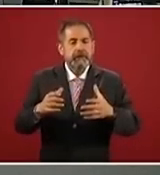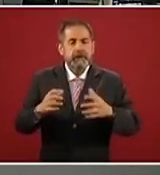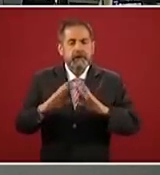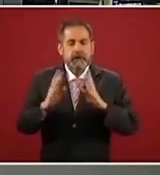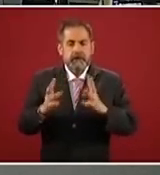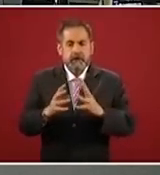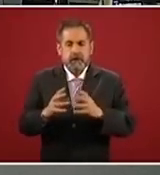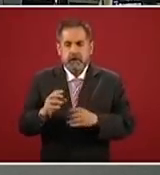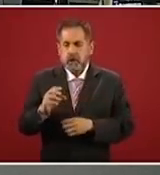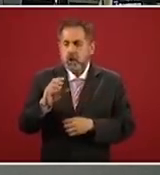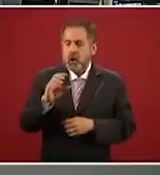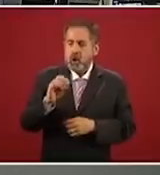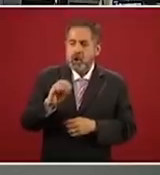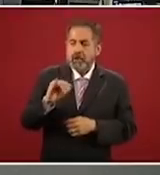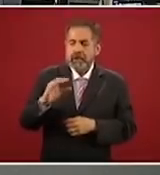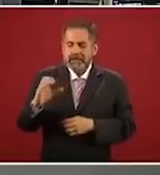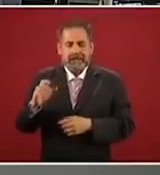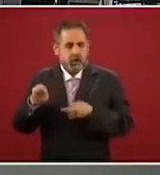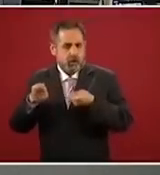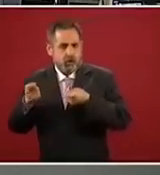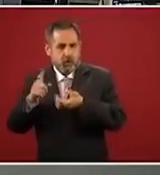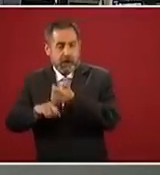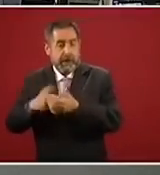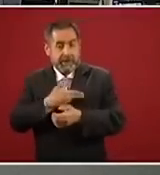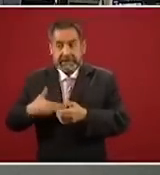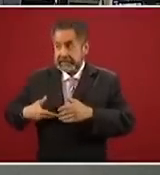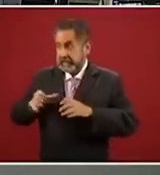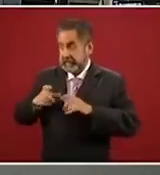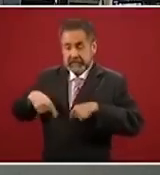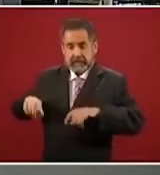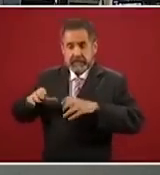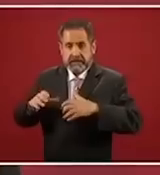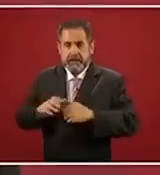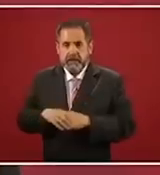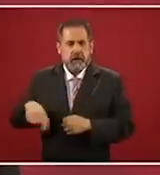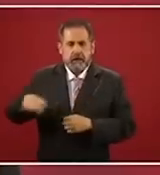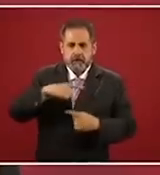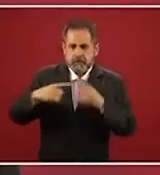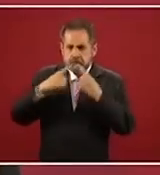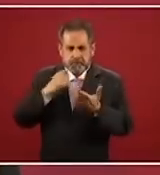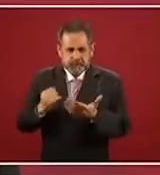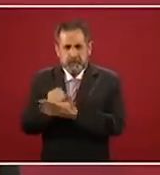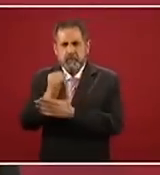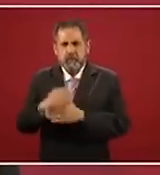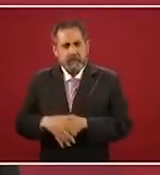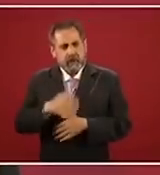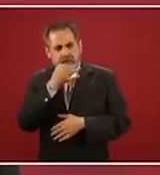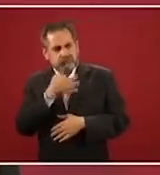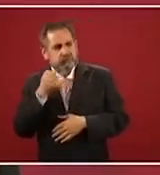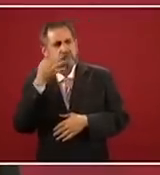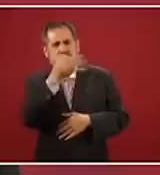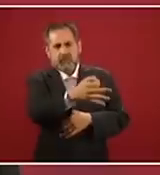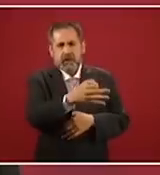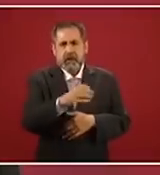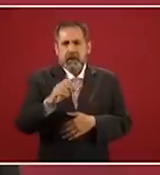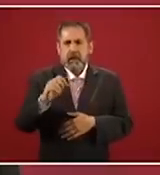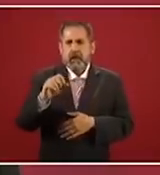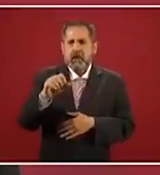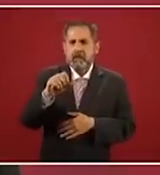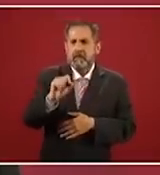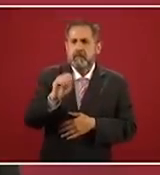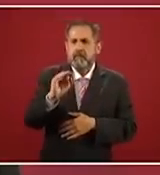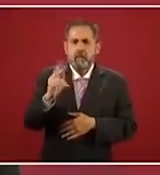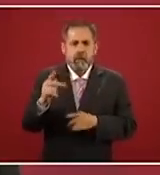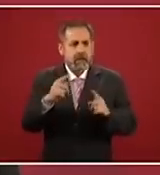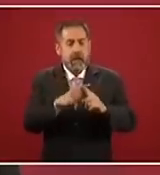del OIC, que es el órgano interno de control de presidencia, tomó una resolución, la comunicó a la función pública, en marcha una audiencia